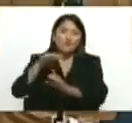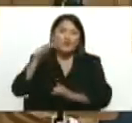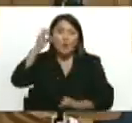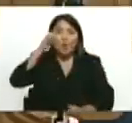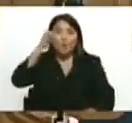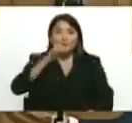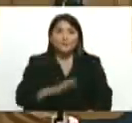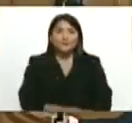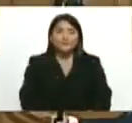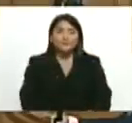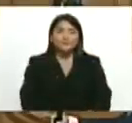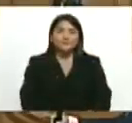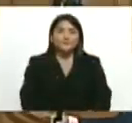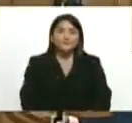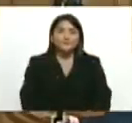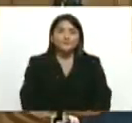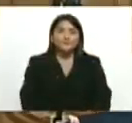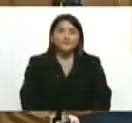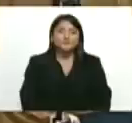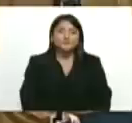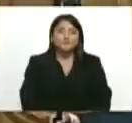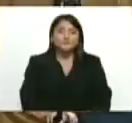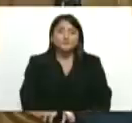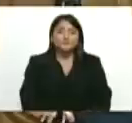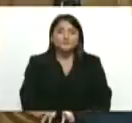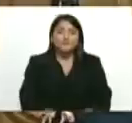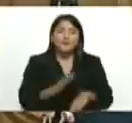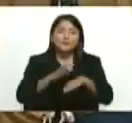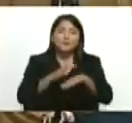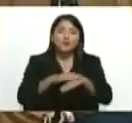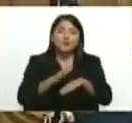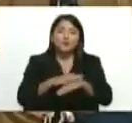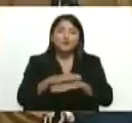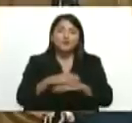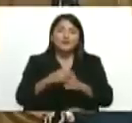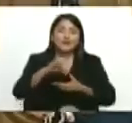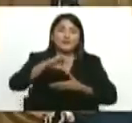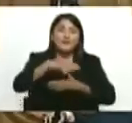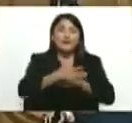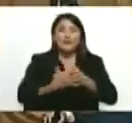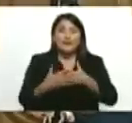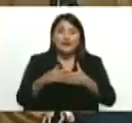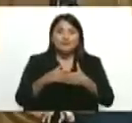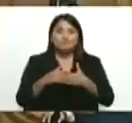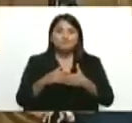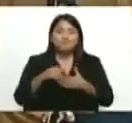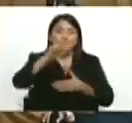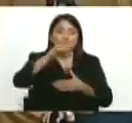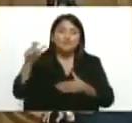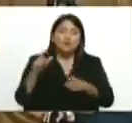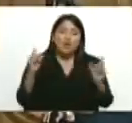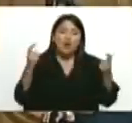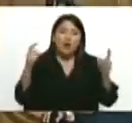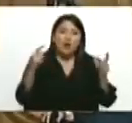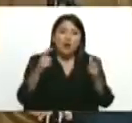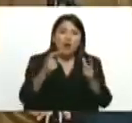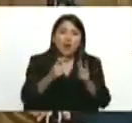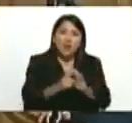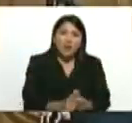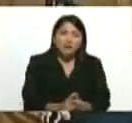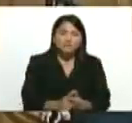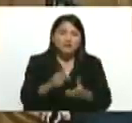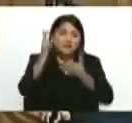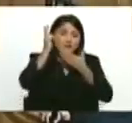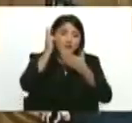la temperatura del planeta como consecuencia del asesinato en masa de millones y millones de pueblos